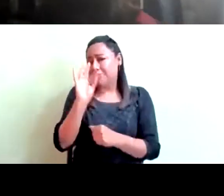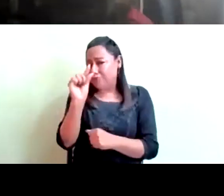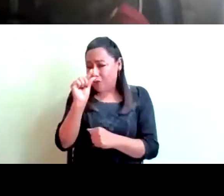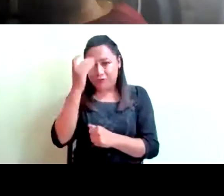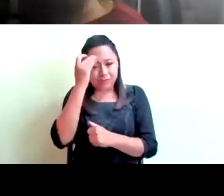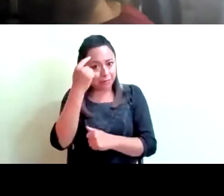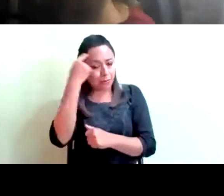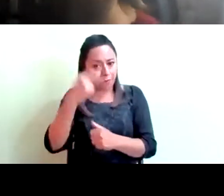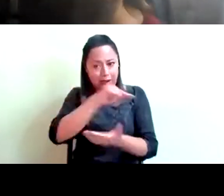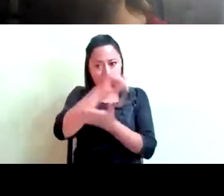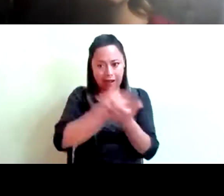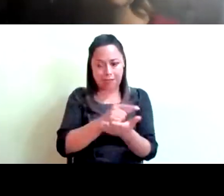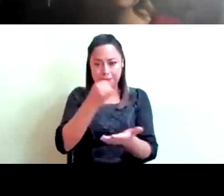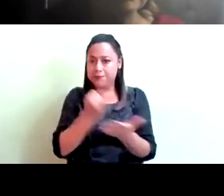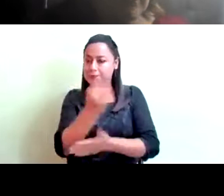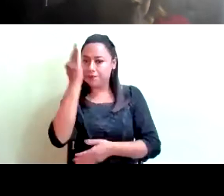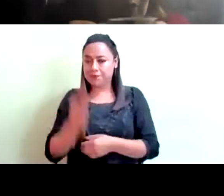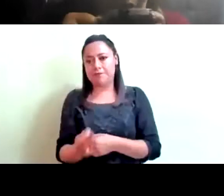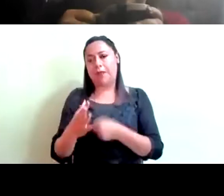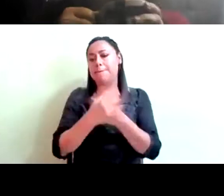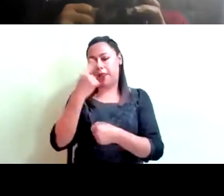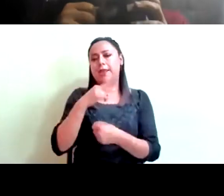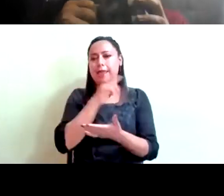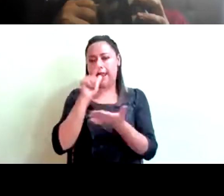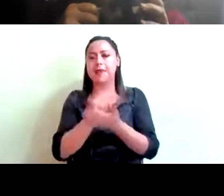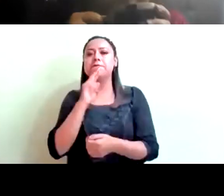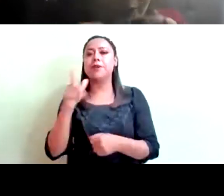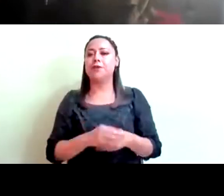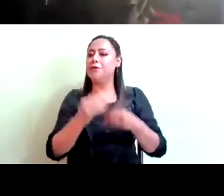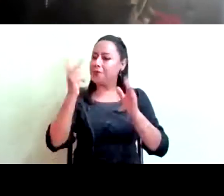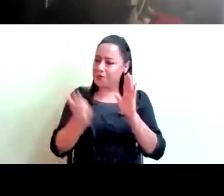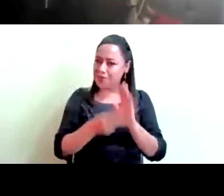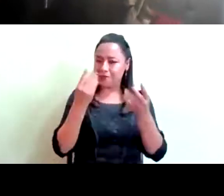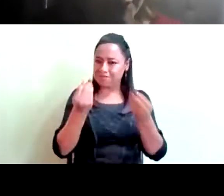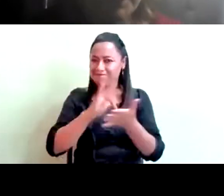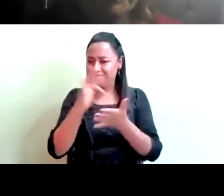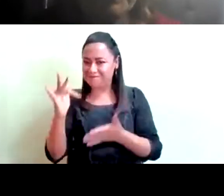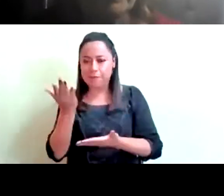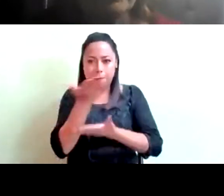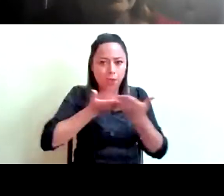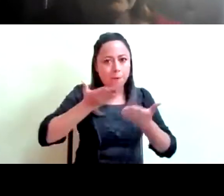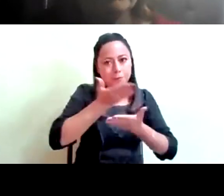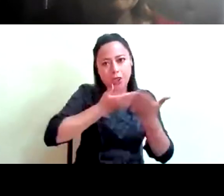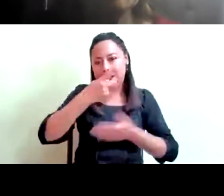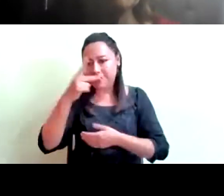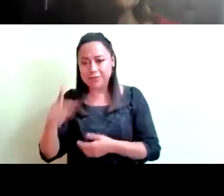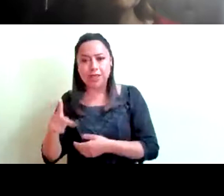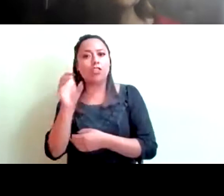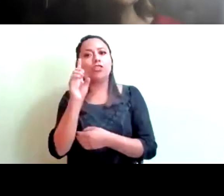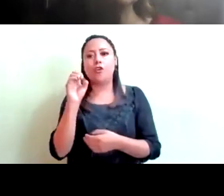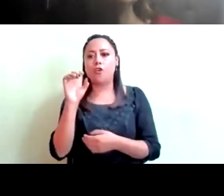lo mejor posible. Y nuevamente, muchas gracias por sus aportaciones, Dolores, Diego,